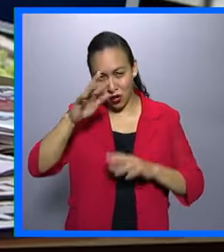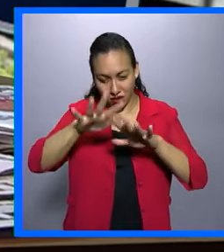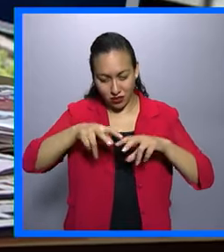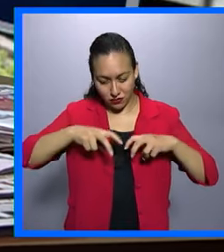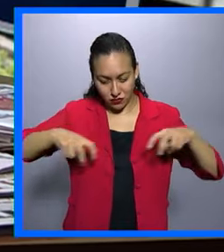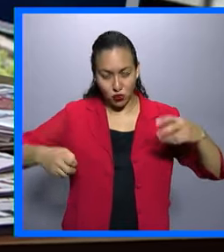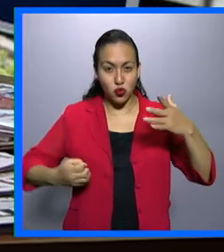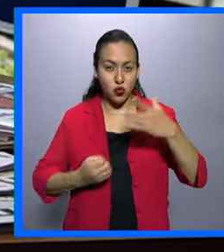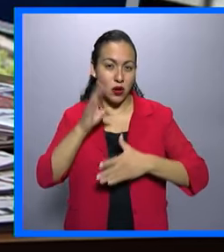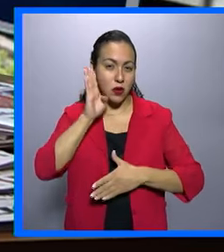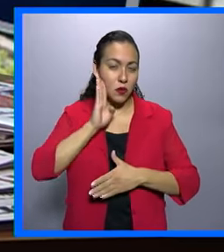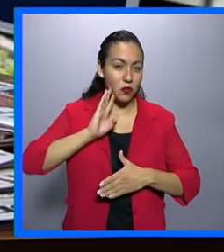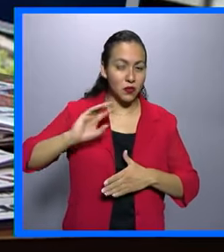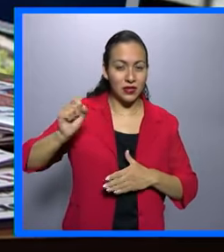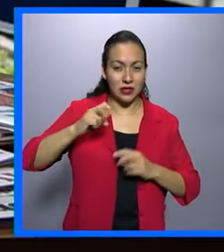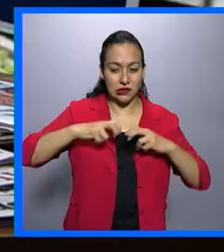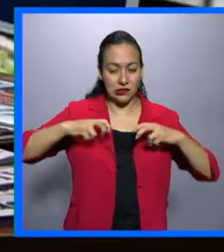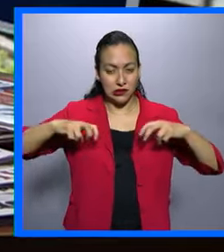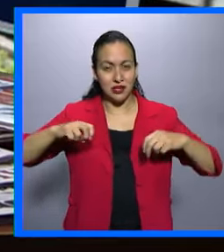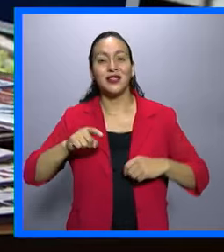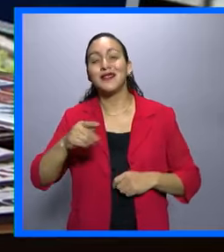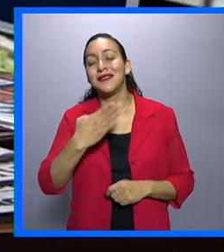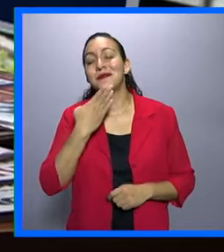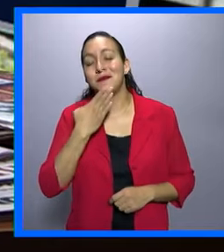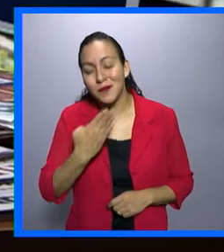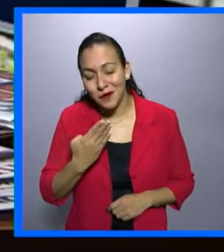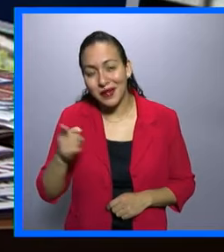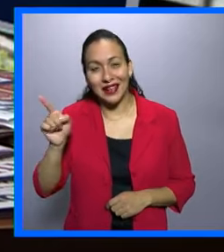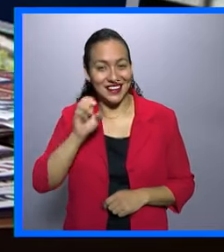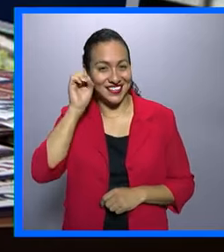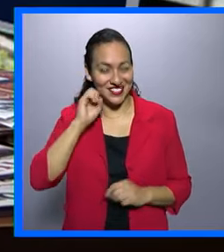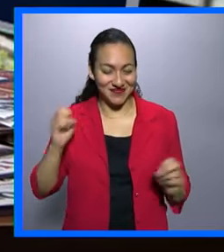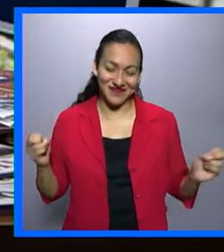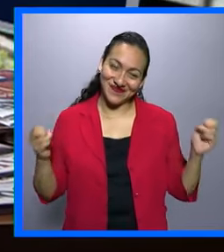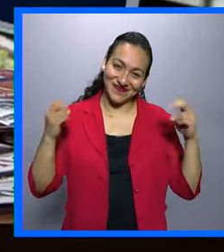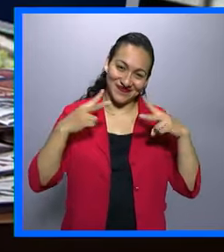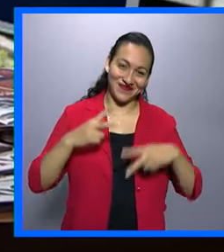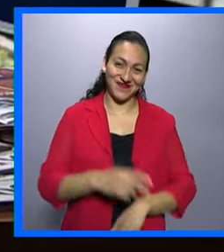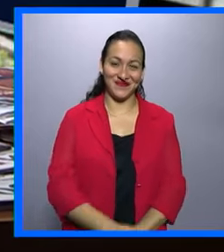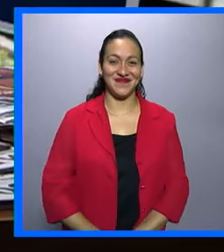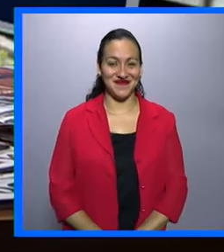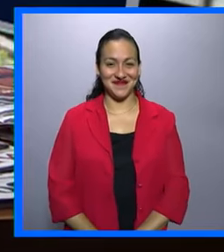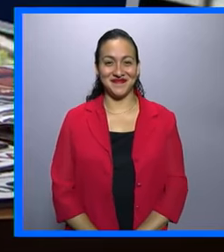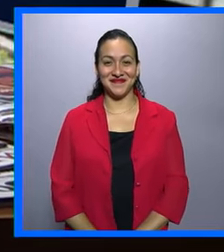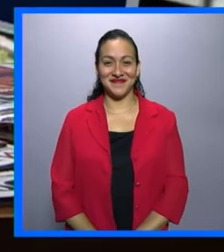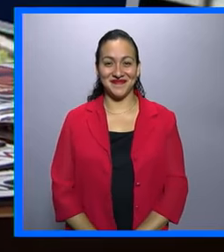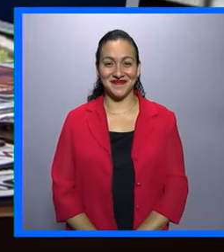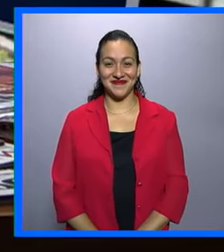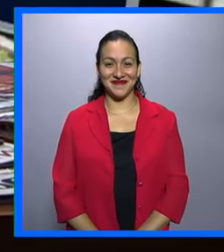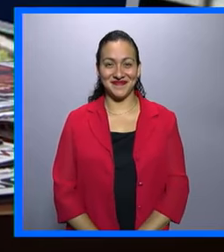la Suprema Corte. Pásela muy bien, muchas gracias. Soy Oscar González y nos vemos en la próxima.